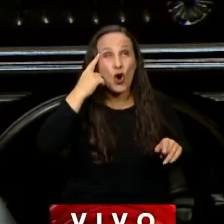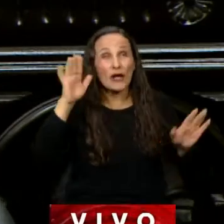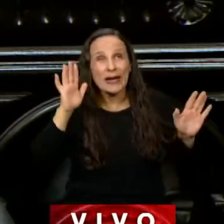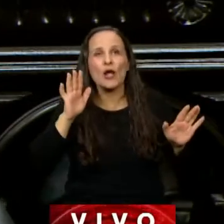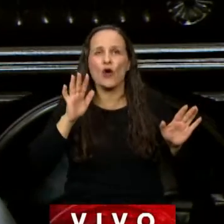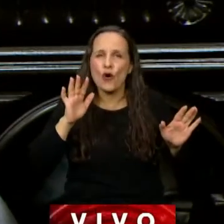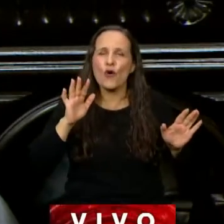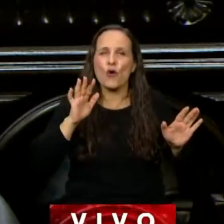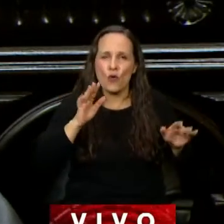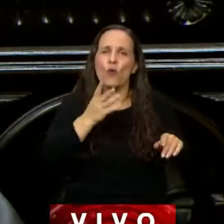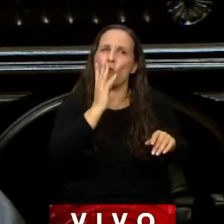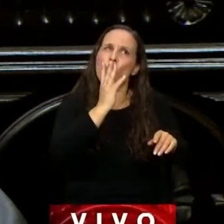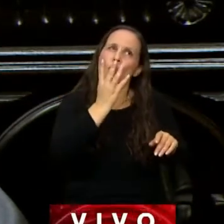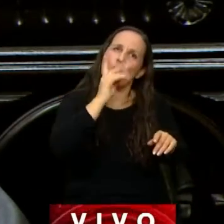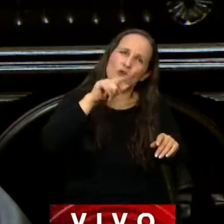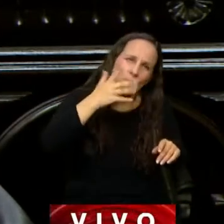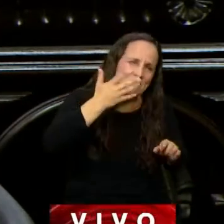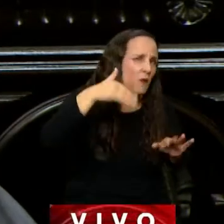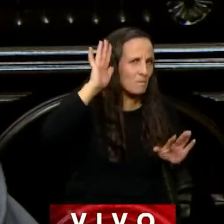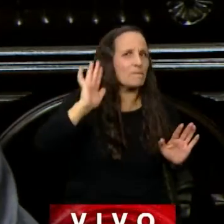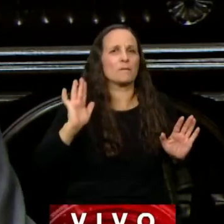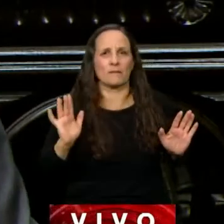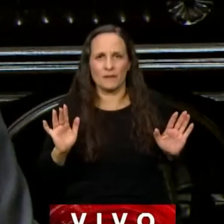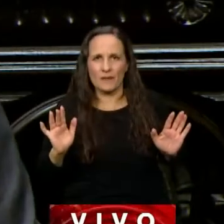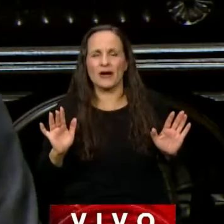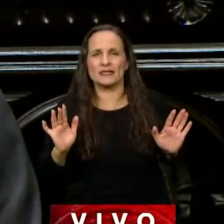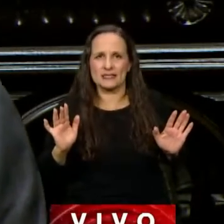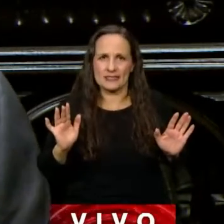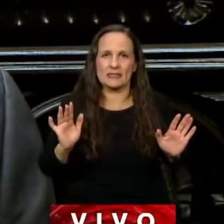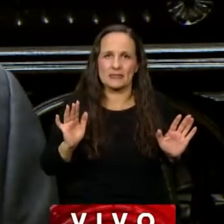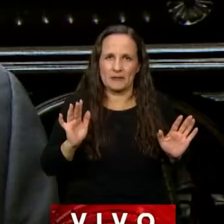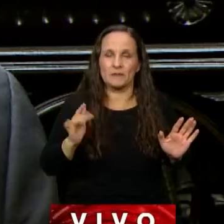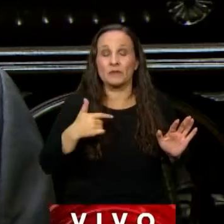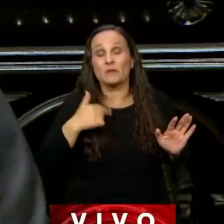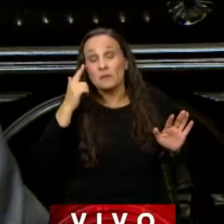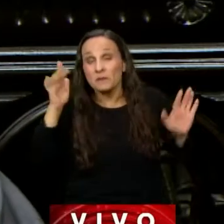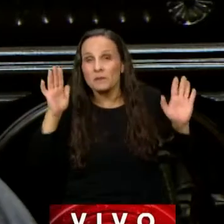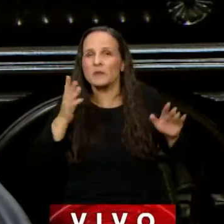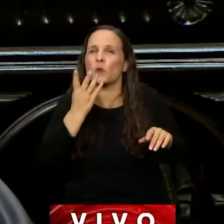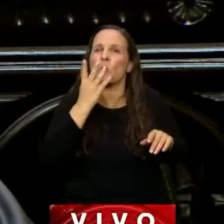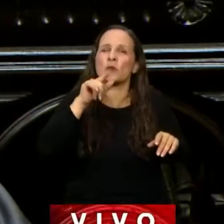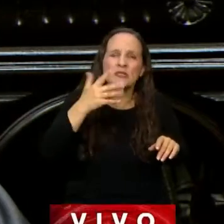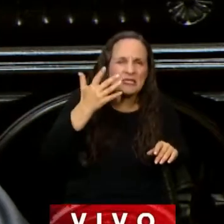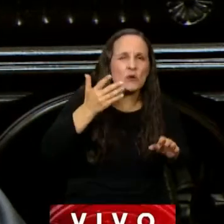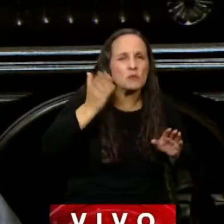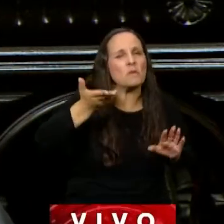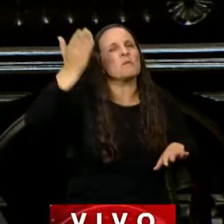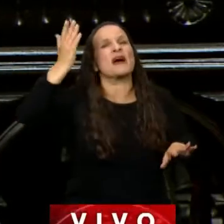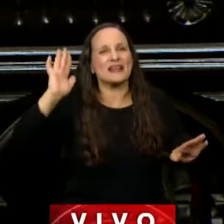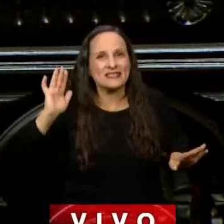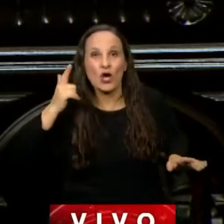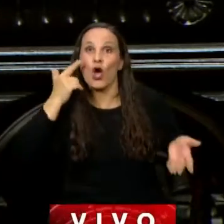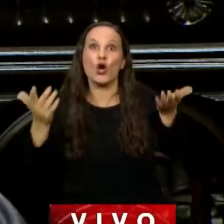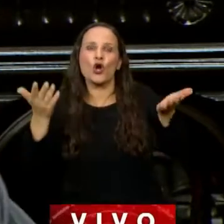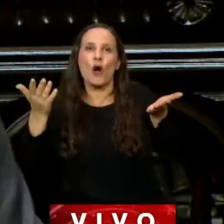en un número que va a superar el 4,5%. Creo que vamos a estar por arriba del 4,5%, que comparado con lo que